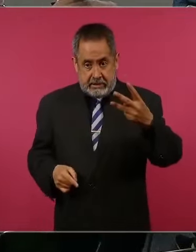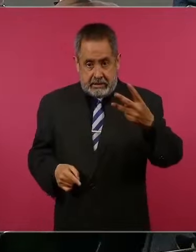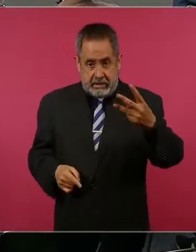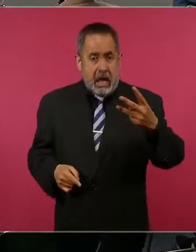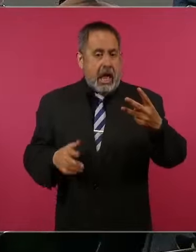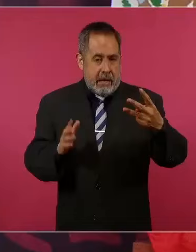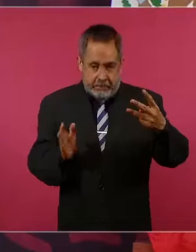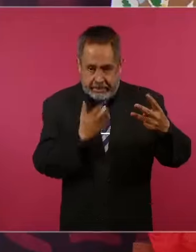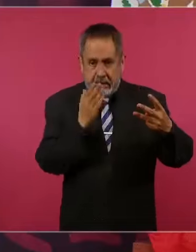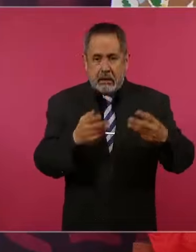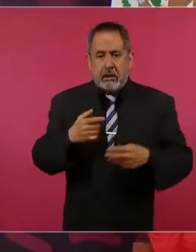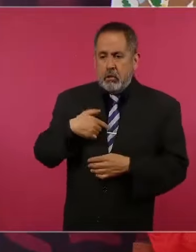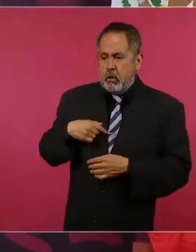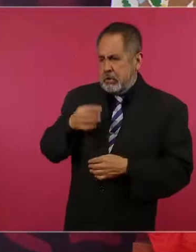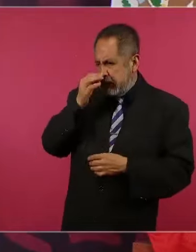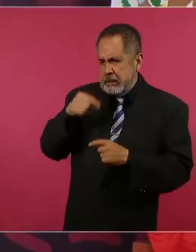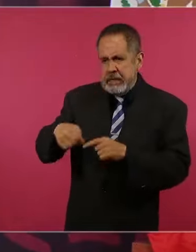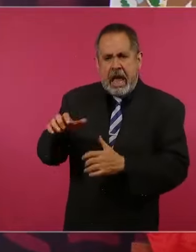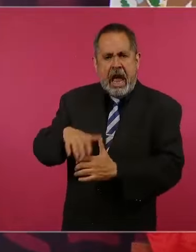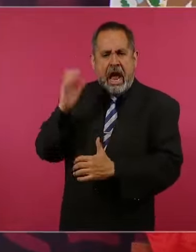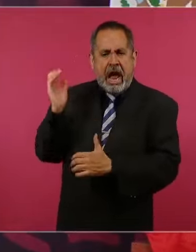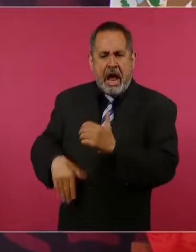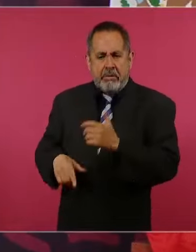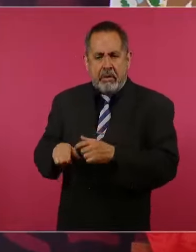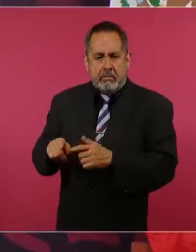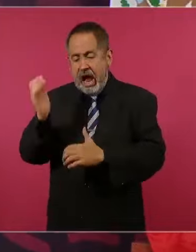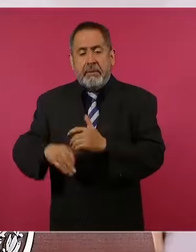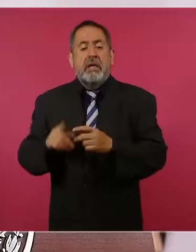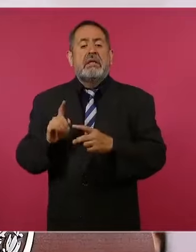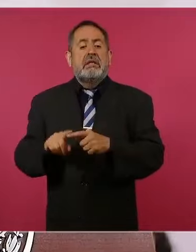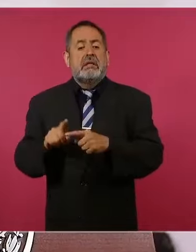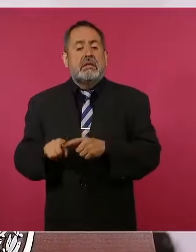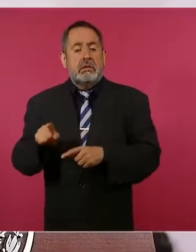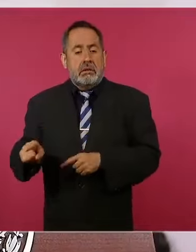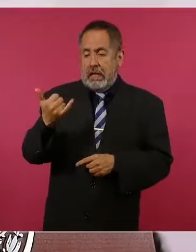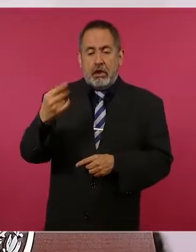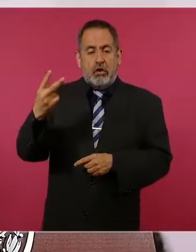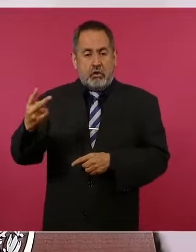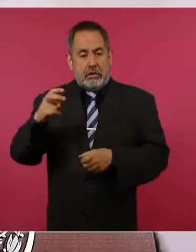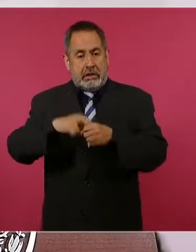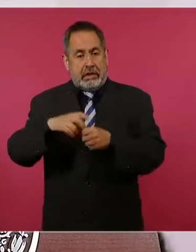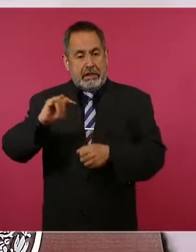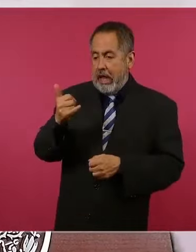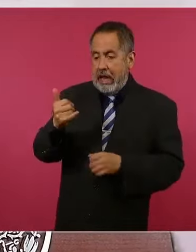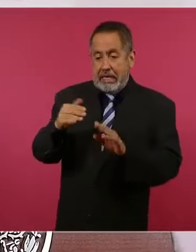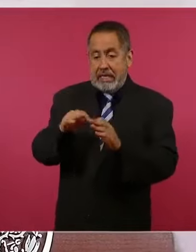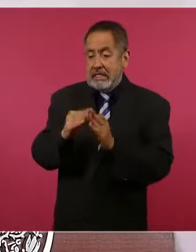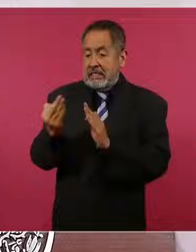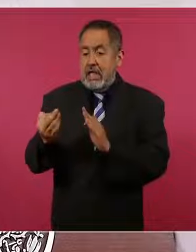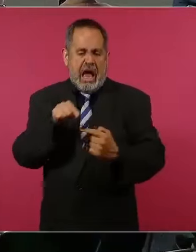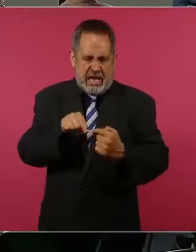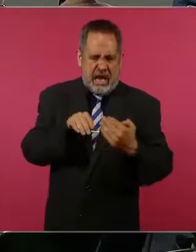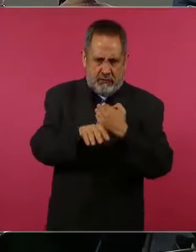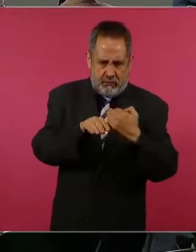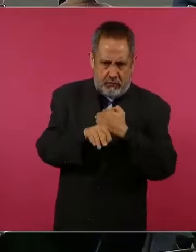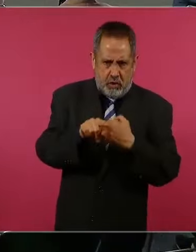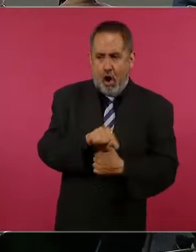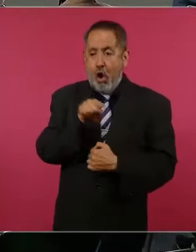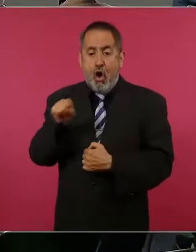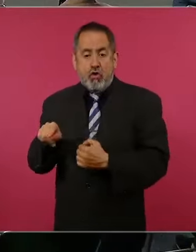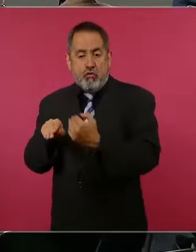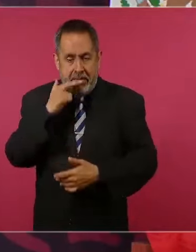nosotros estamos por terminar los ingenieros militares, el Otay 2 en Tijuana. Incluso ya